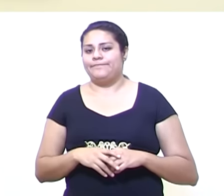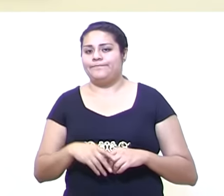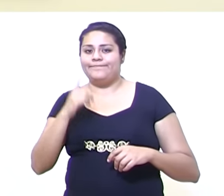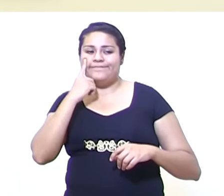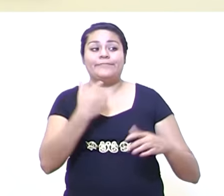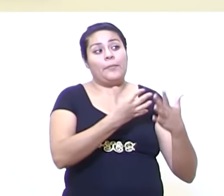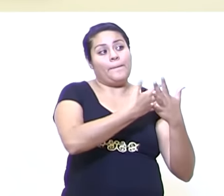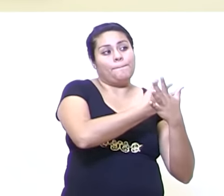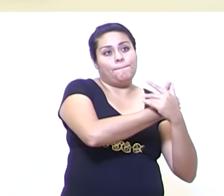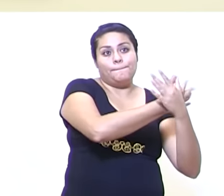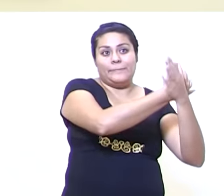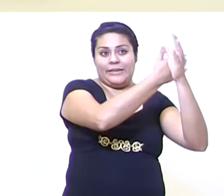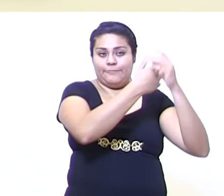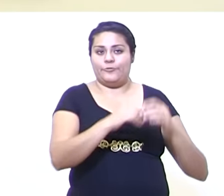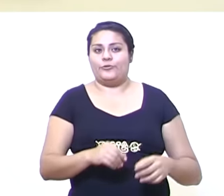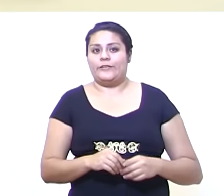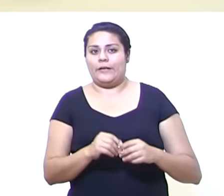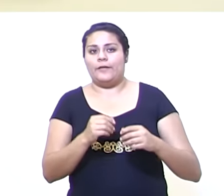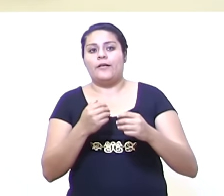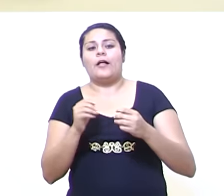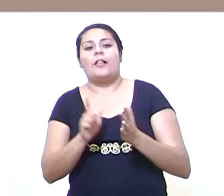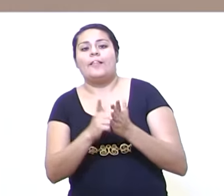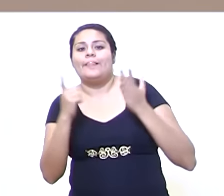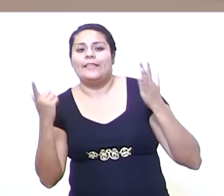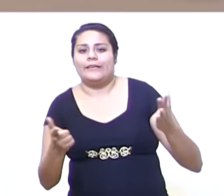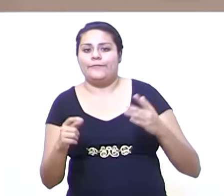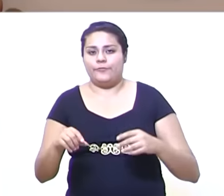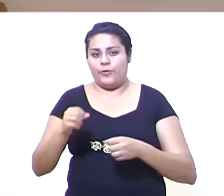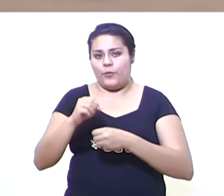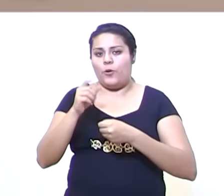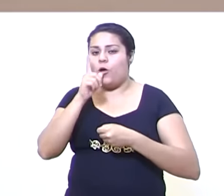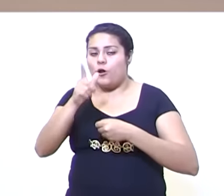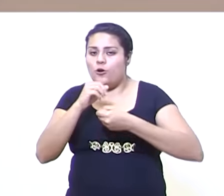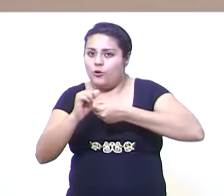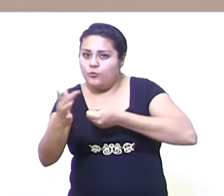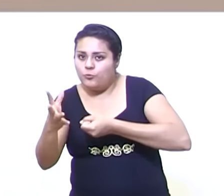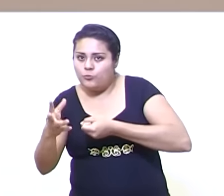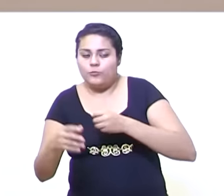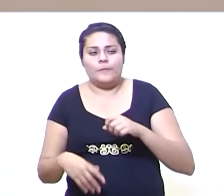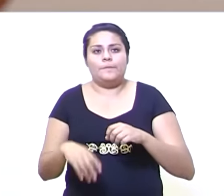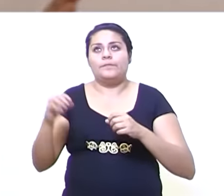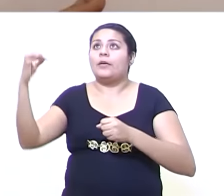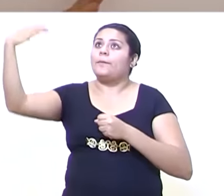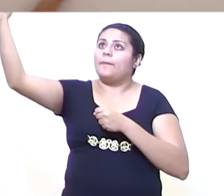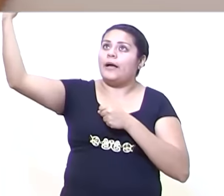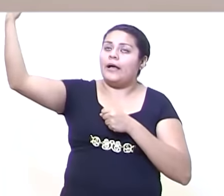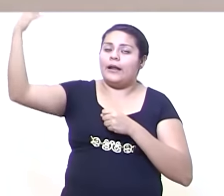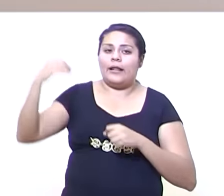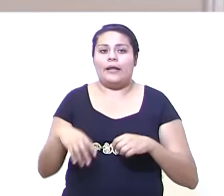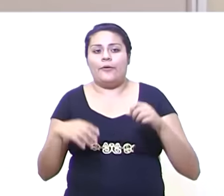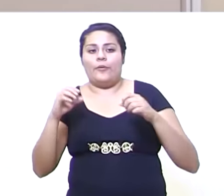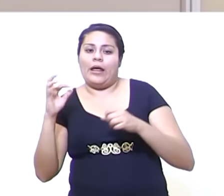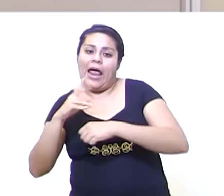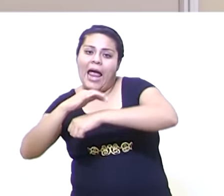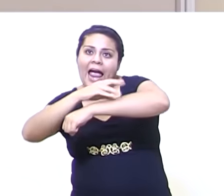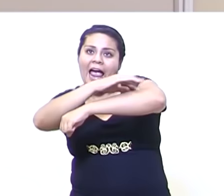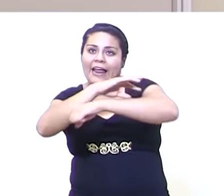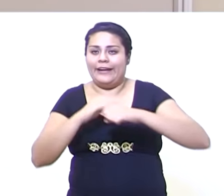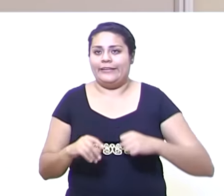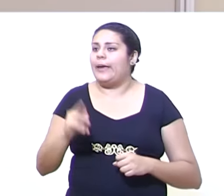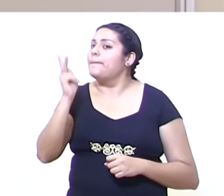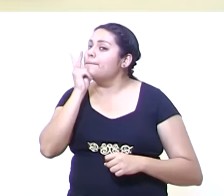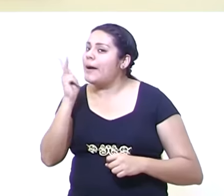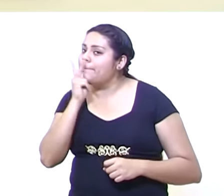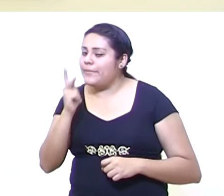Mariposa, libro, linterna, paraguas, arañas, papá. Son